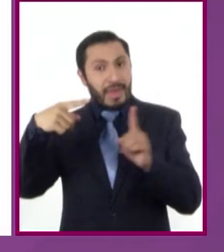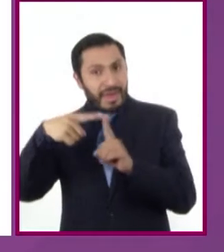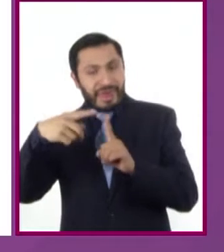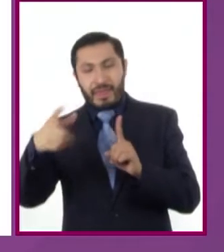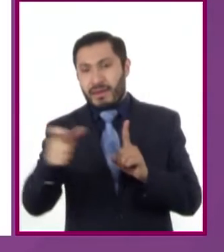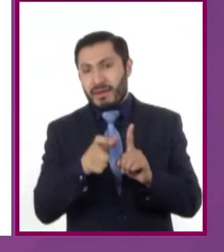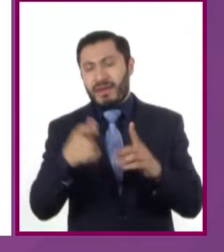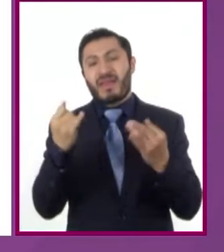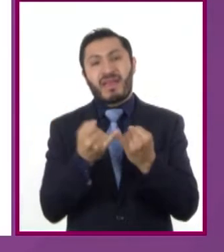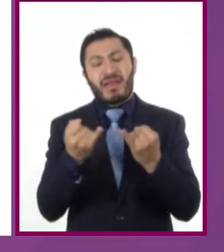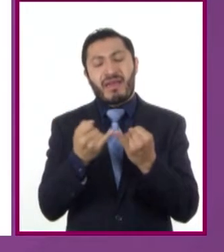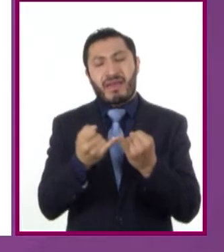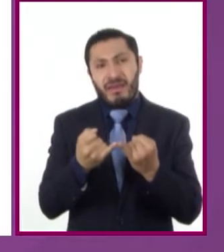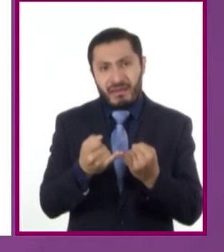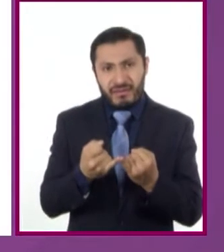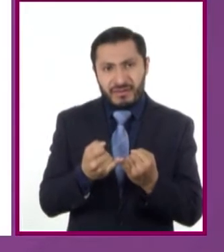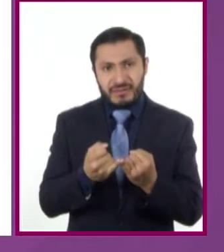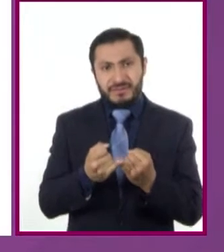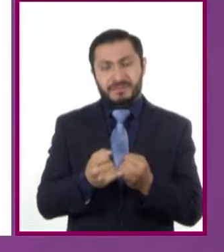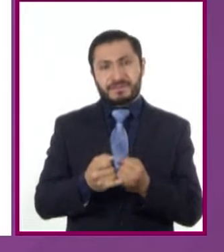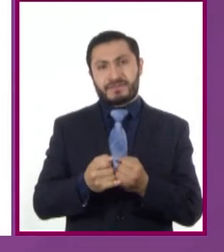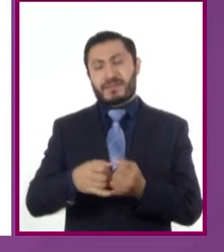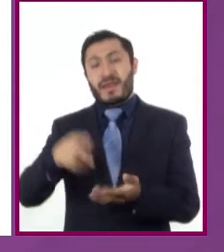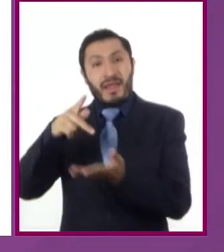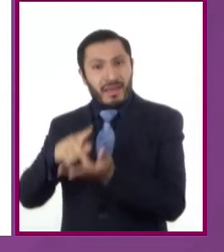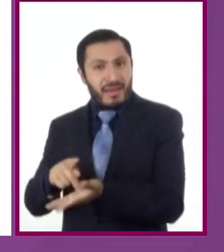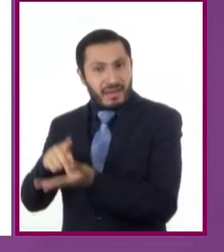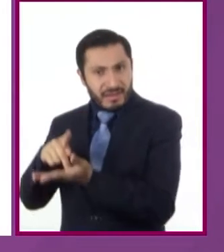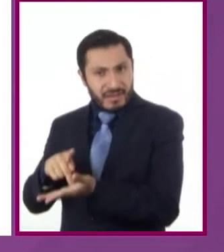X es igual a la constante de proporcionalidad K.